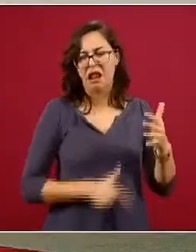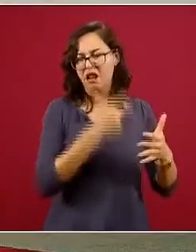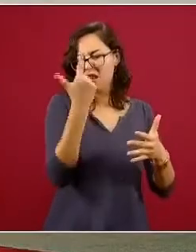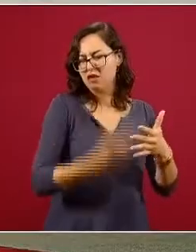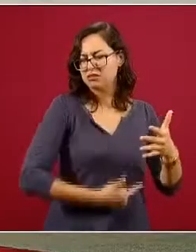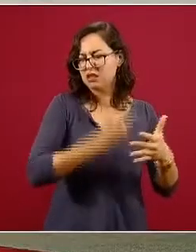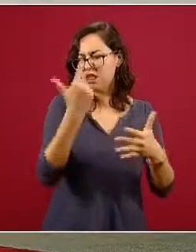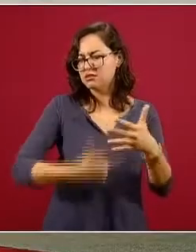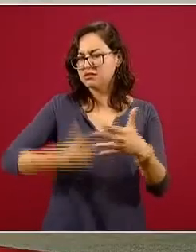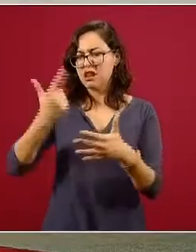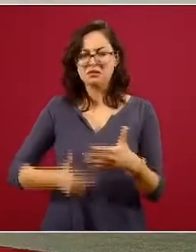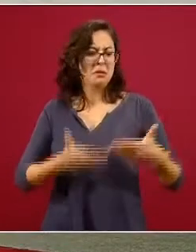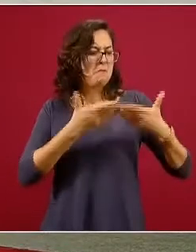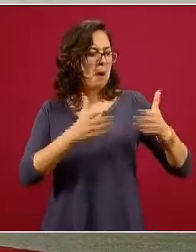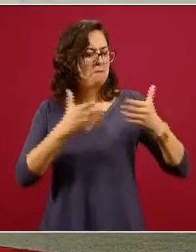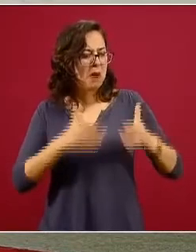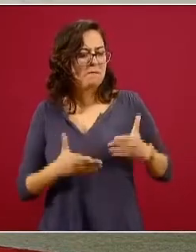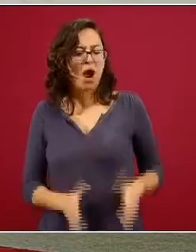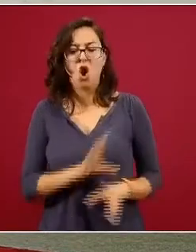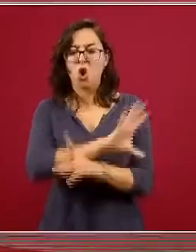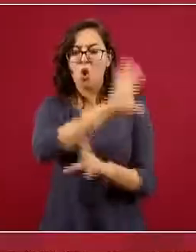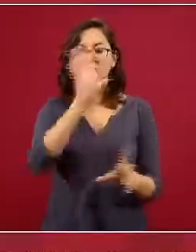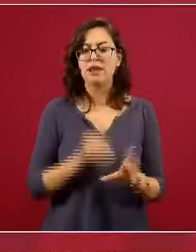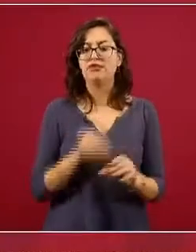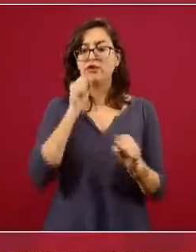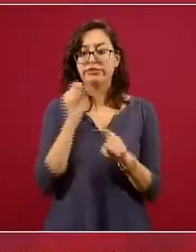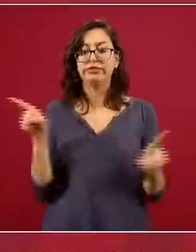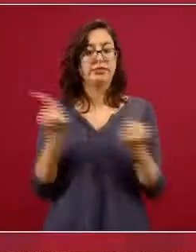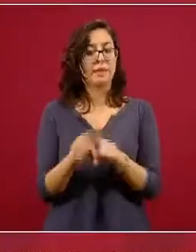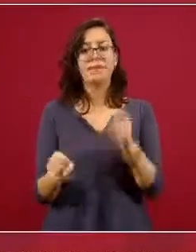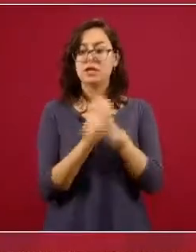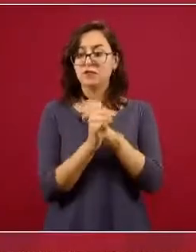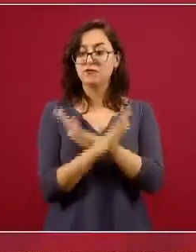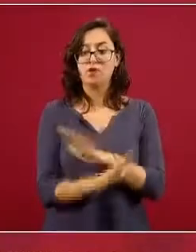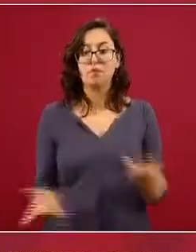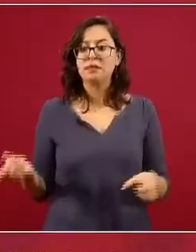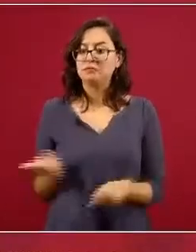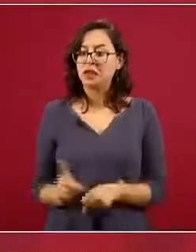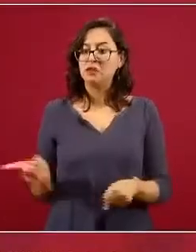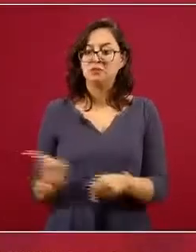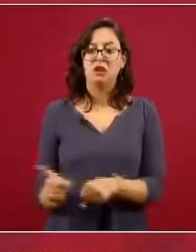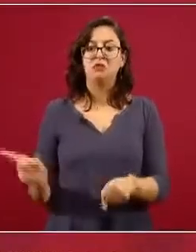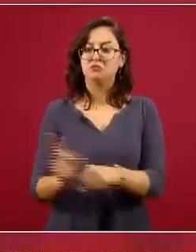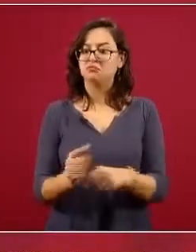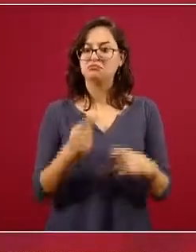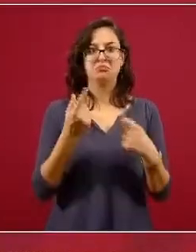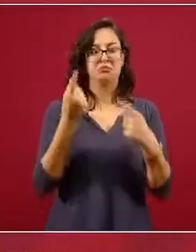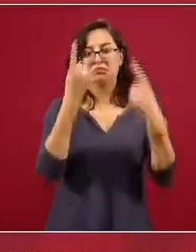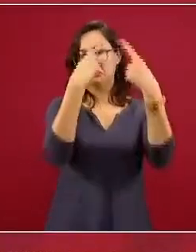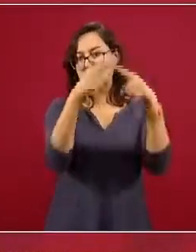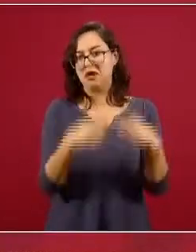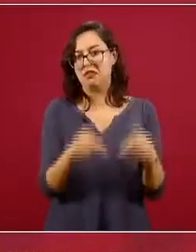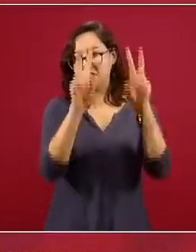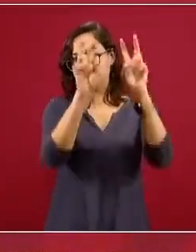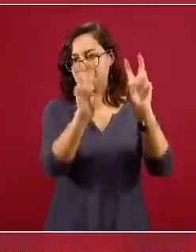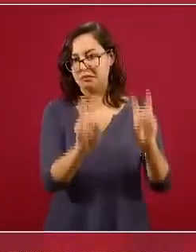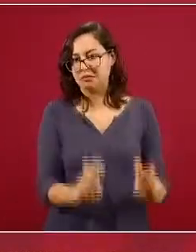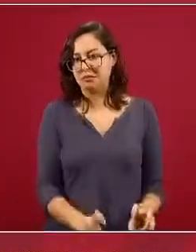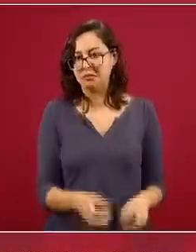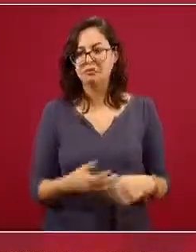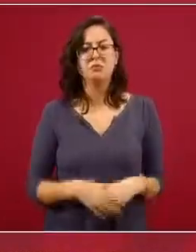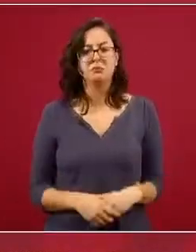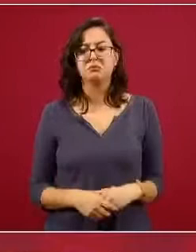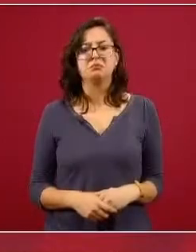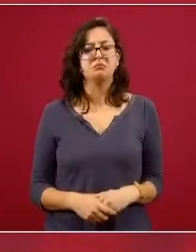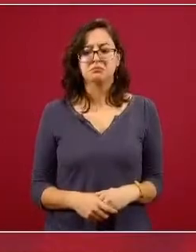completas de datos abiertos, pero también tenemos los informes técnicos de todas las distintas cosas que hemos presentado aquí. Entonces